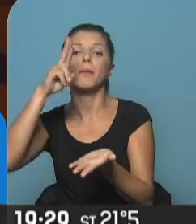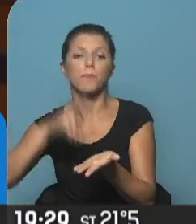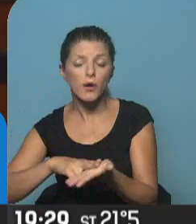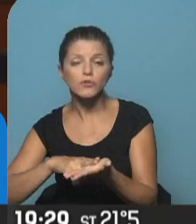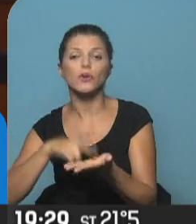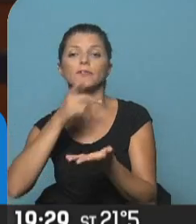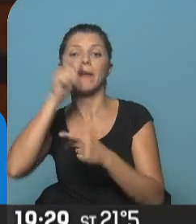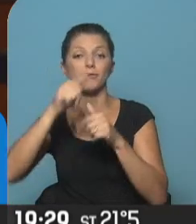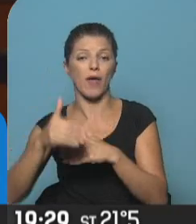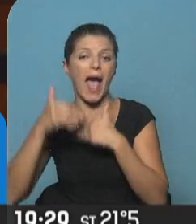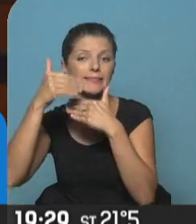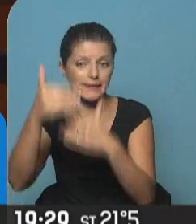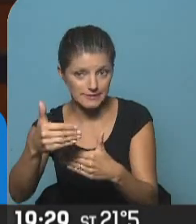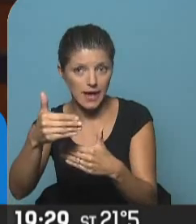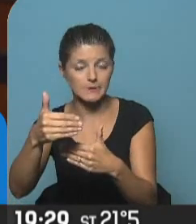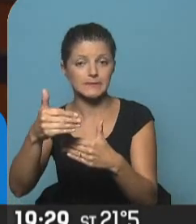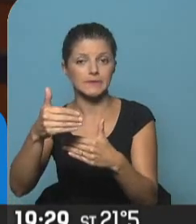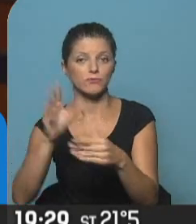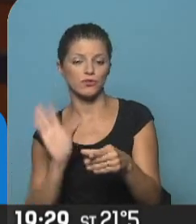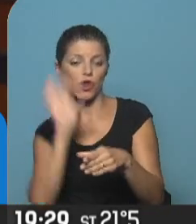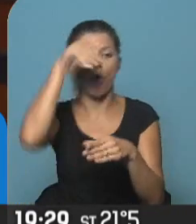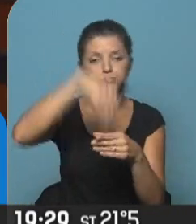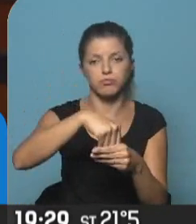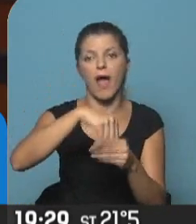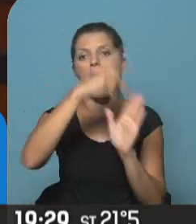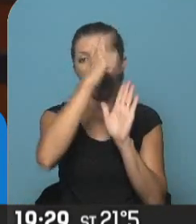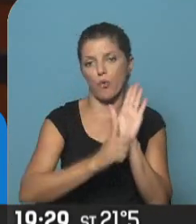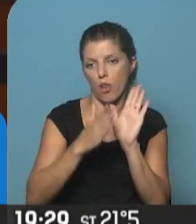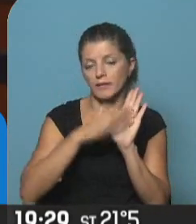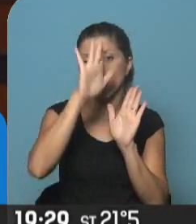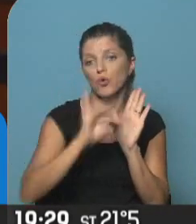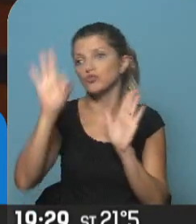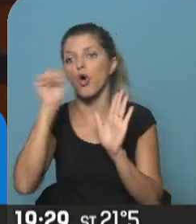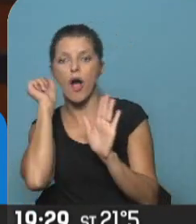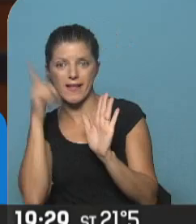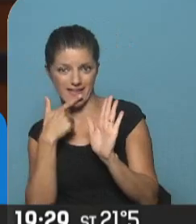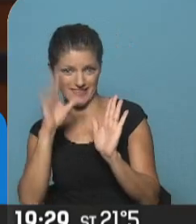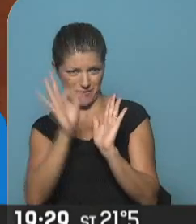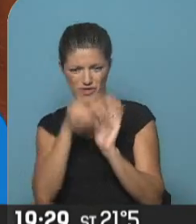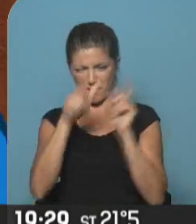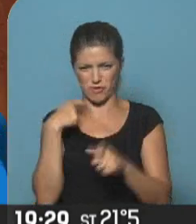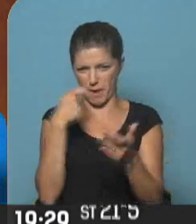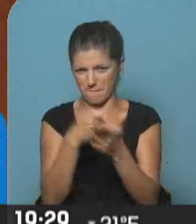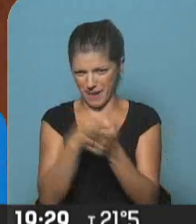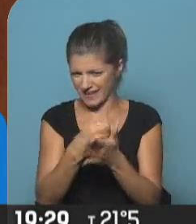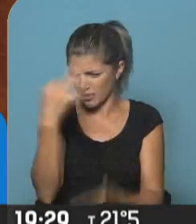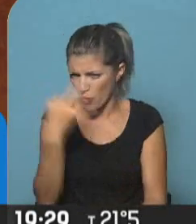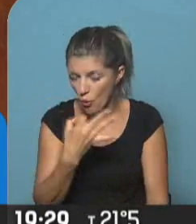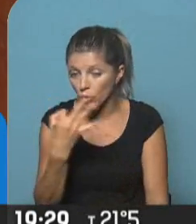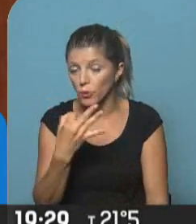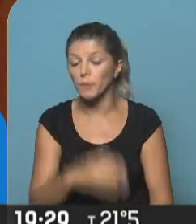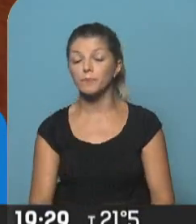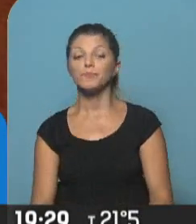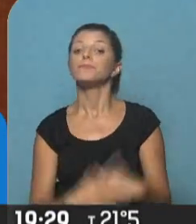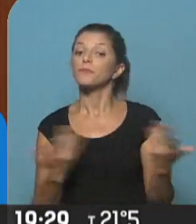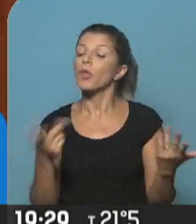pago de impuestos, pero ha terminado constituyendo una enorme distorsión y a la hora en que el país está encarando un esfuerzo para reacomodar